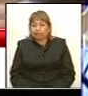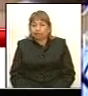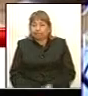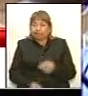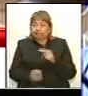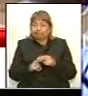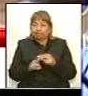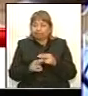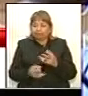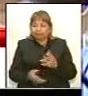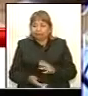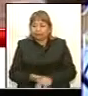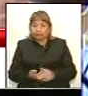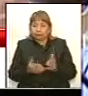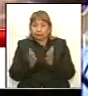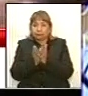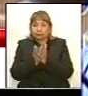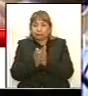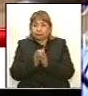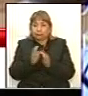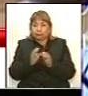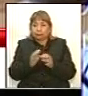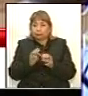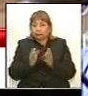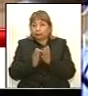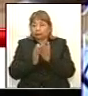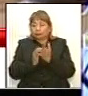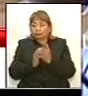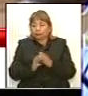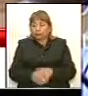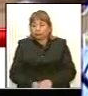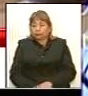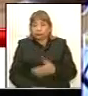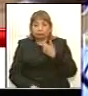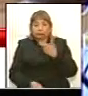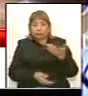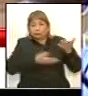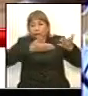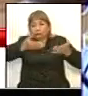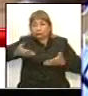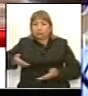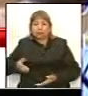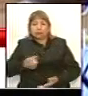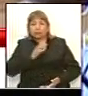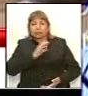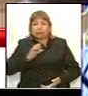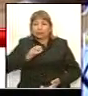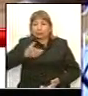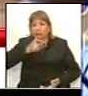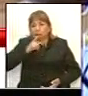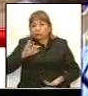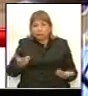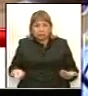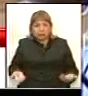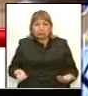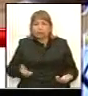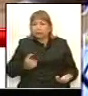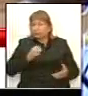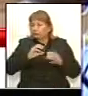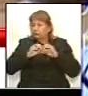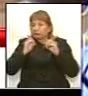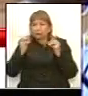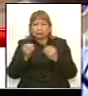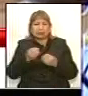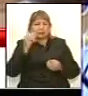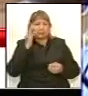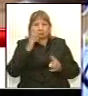El almirante de la Marina que estaba trabajando con Alan Wagner en ese momento para traer agua del Callao. Agua para tomar, agua del Callao. Se organizaron en